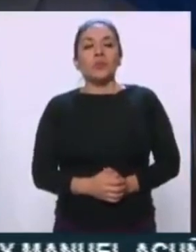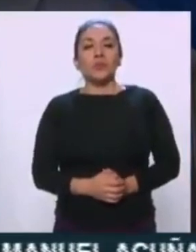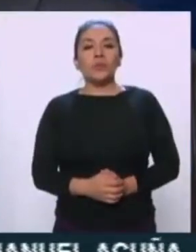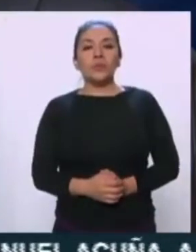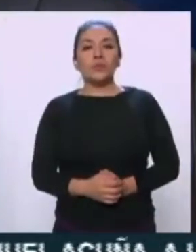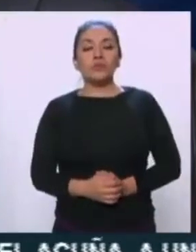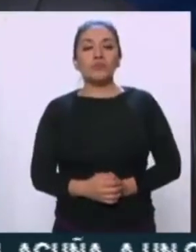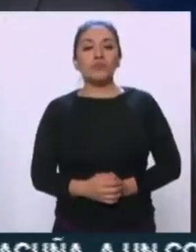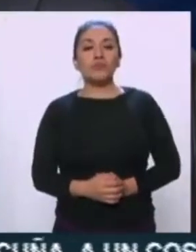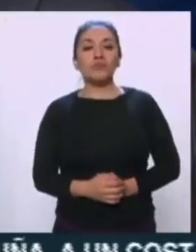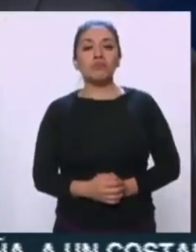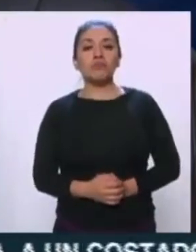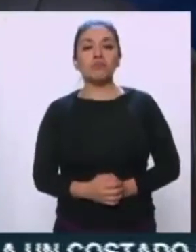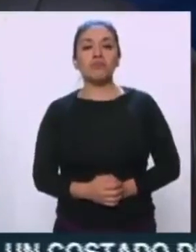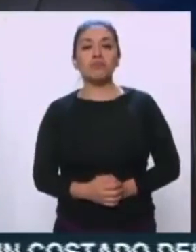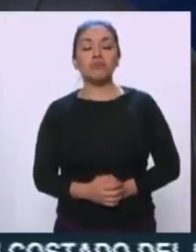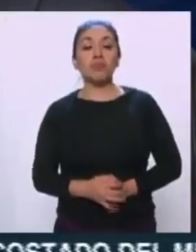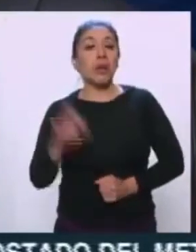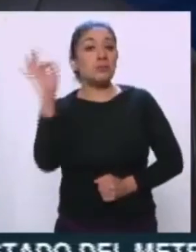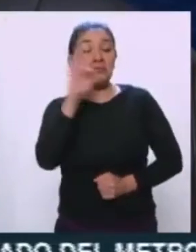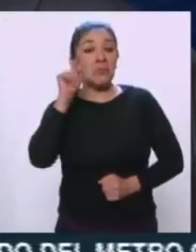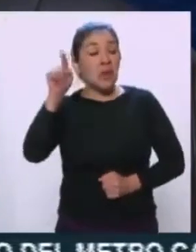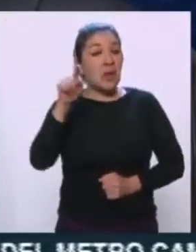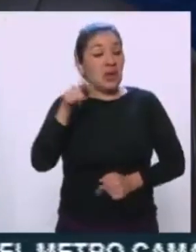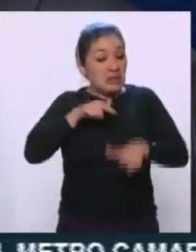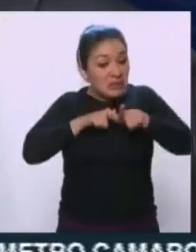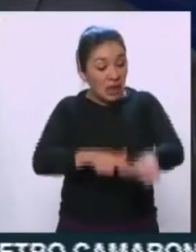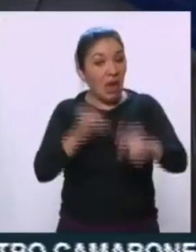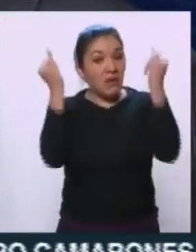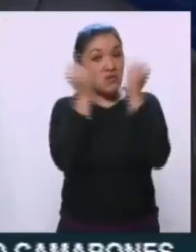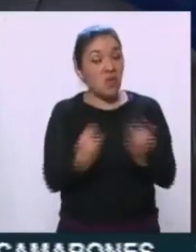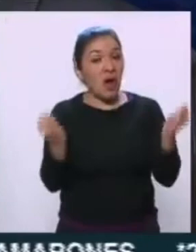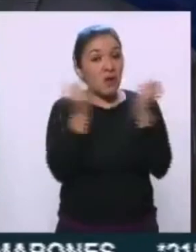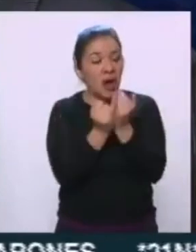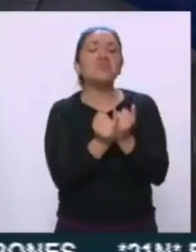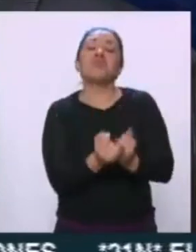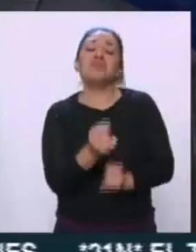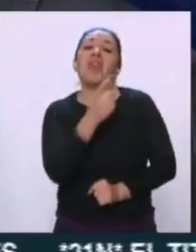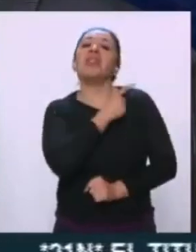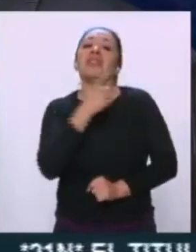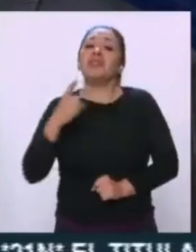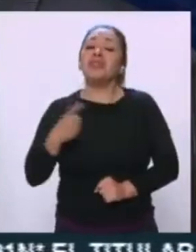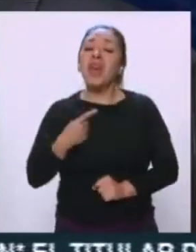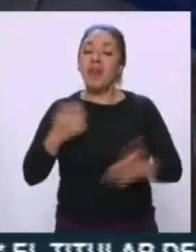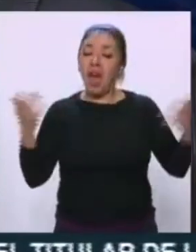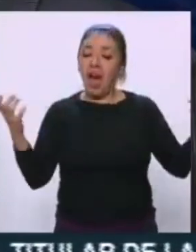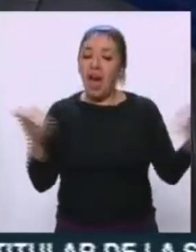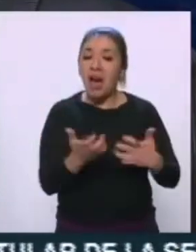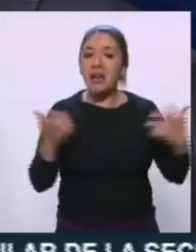Vamos a tener que romper, si es que este hombre sigue en esta condición, vamos a tener que empezar